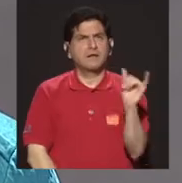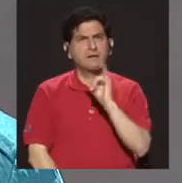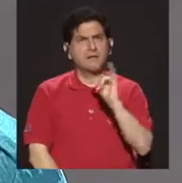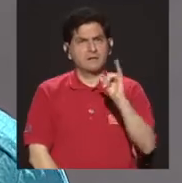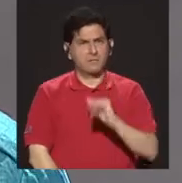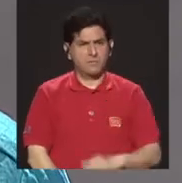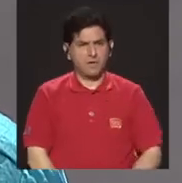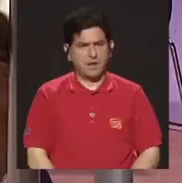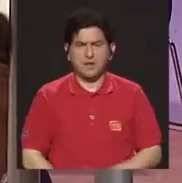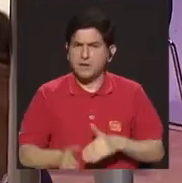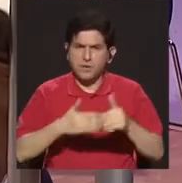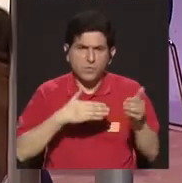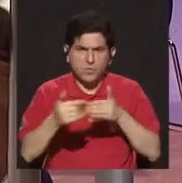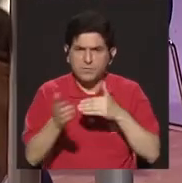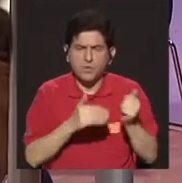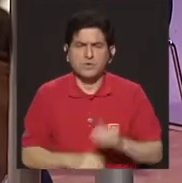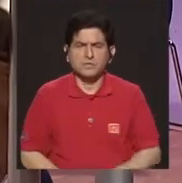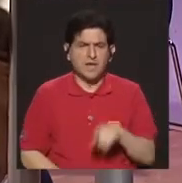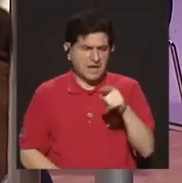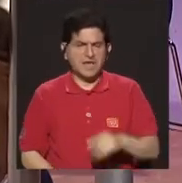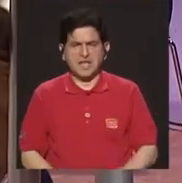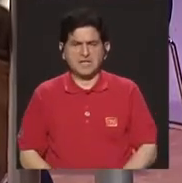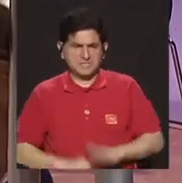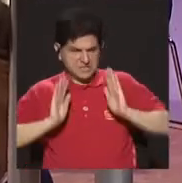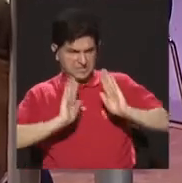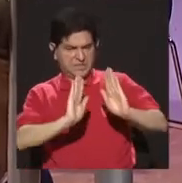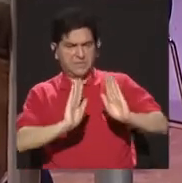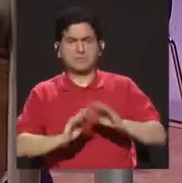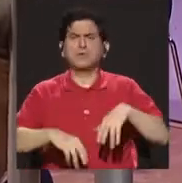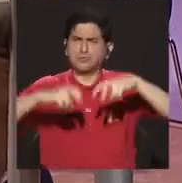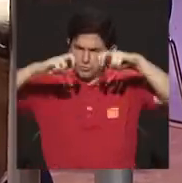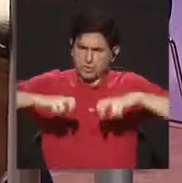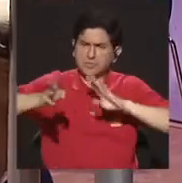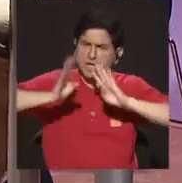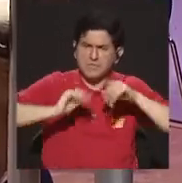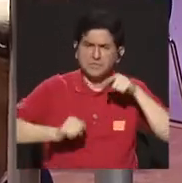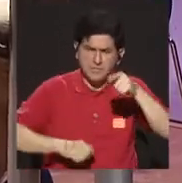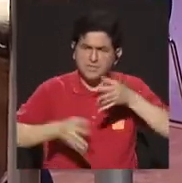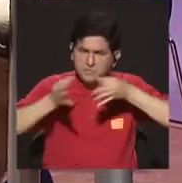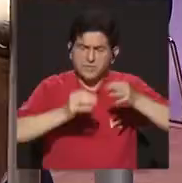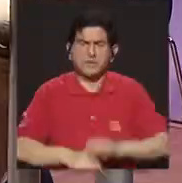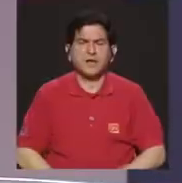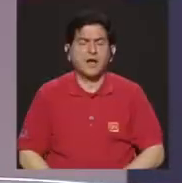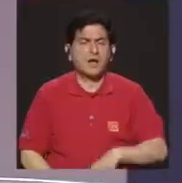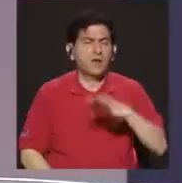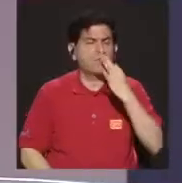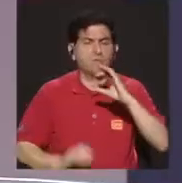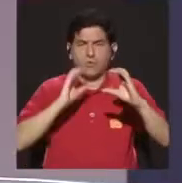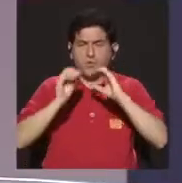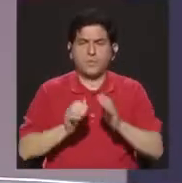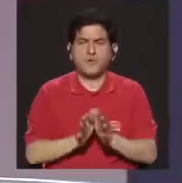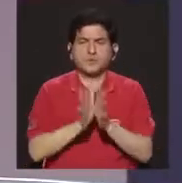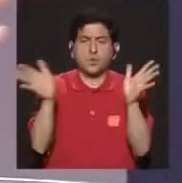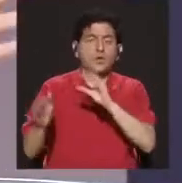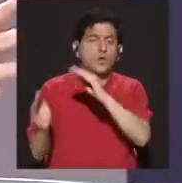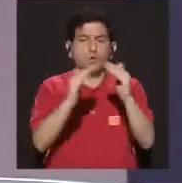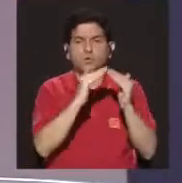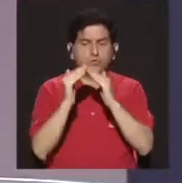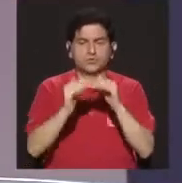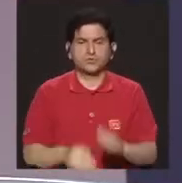a pesar de que hay estas resistencias es de sentarse y conversar y que conozca en verdad por ejemplo aquí hablamos de medios públicos y comunitarios